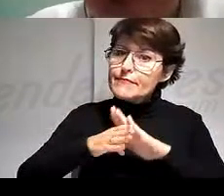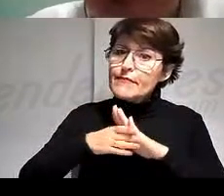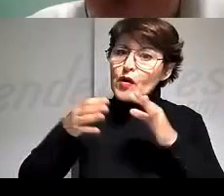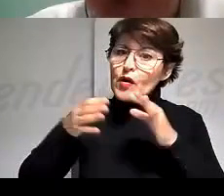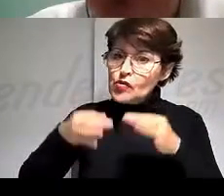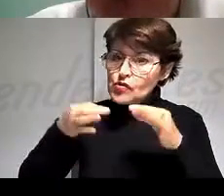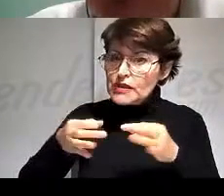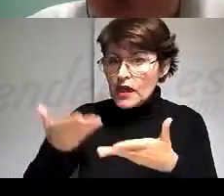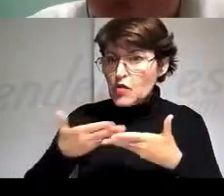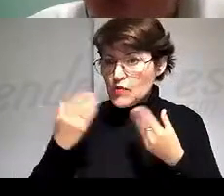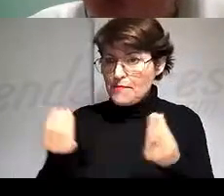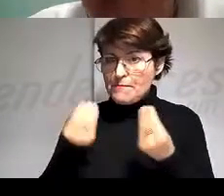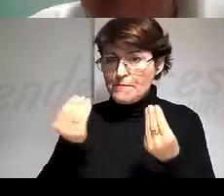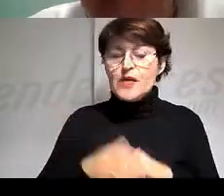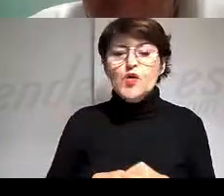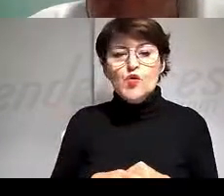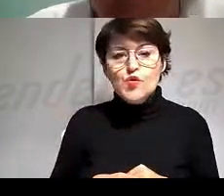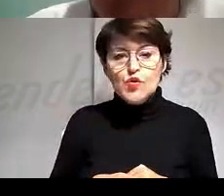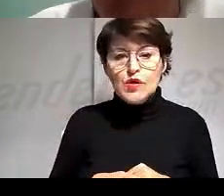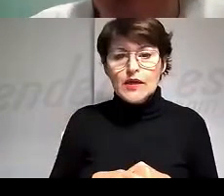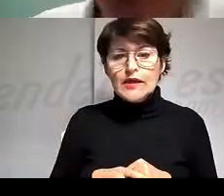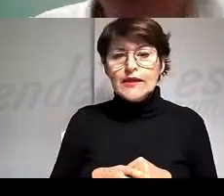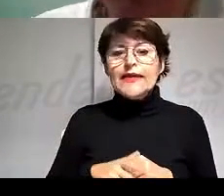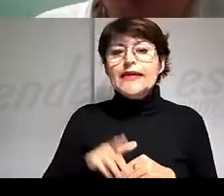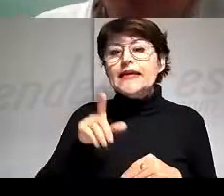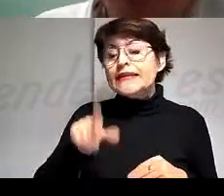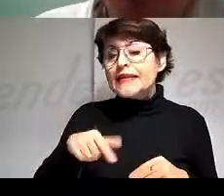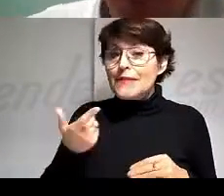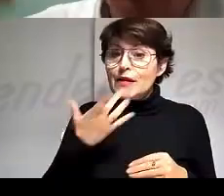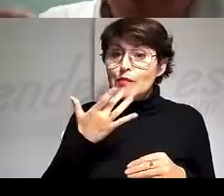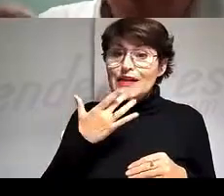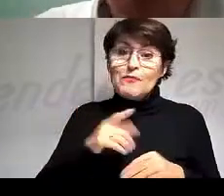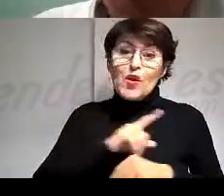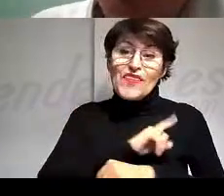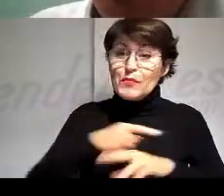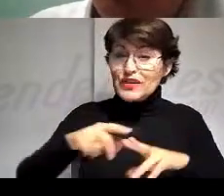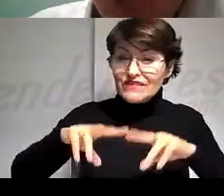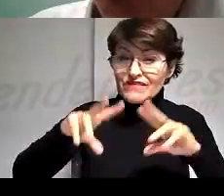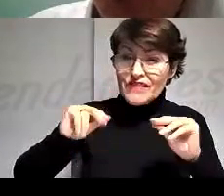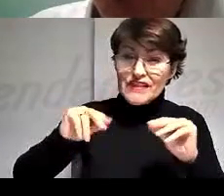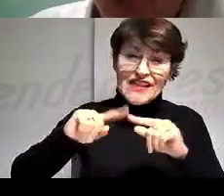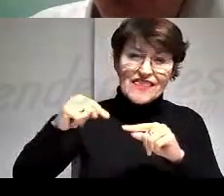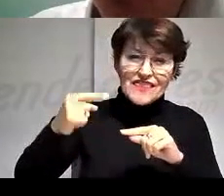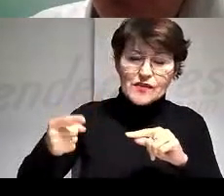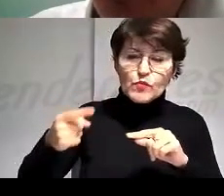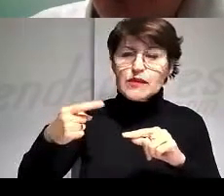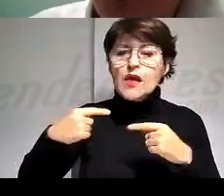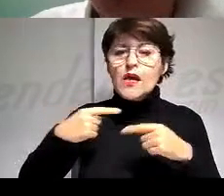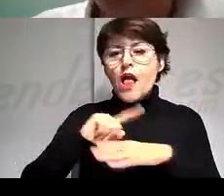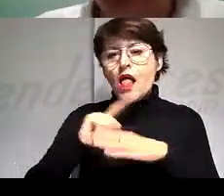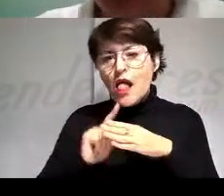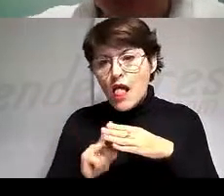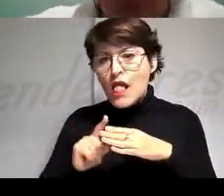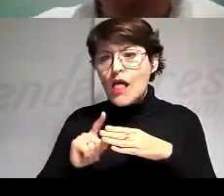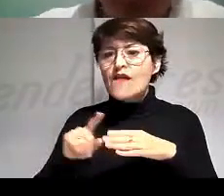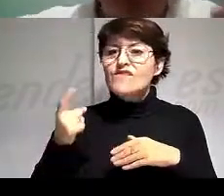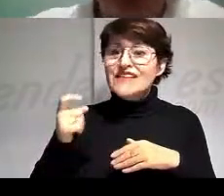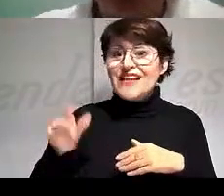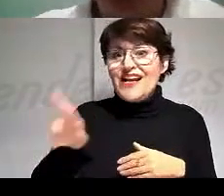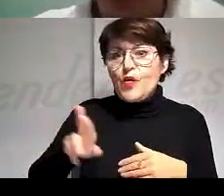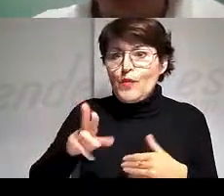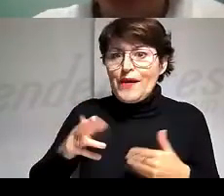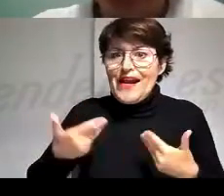un aumento del ambiente oxidado, porque para la producción de energía, como veíamos antes, pues hay procesos de oxidación, por lo tanto el